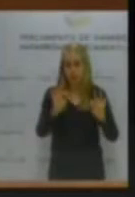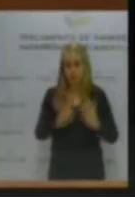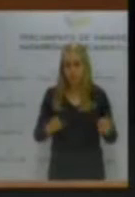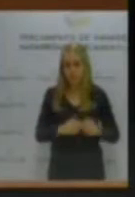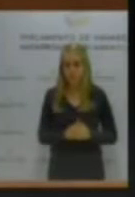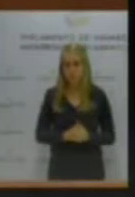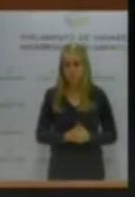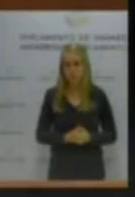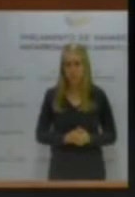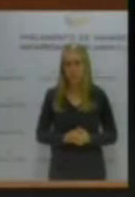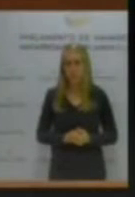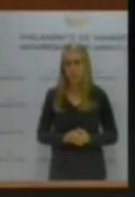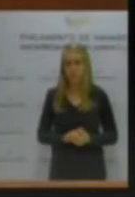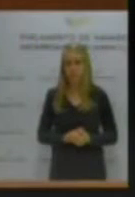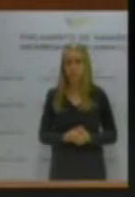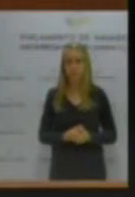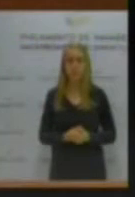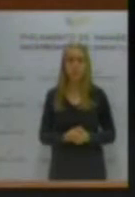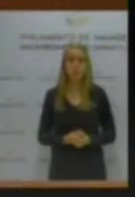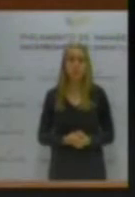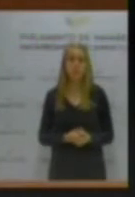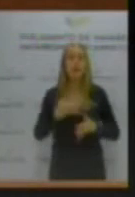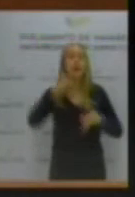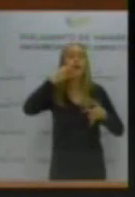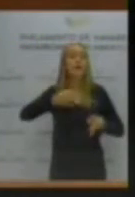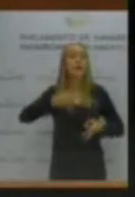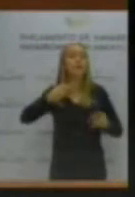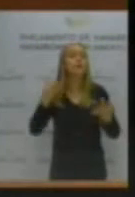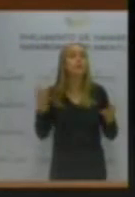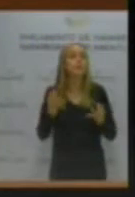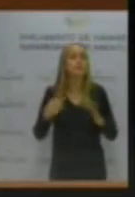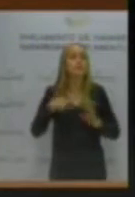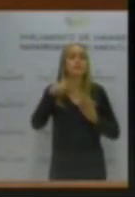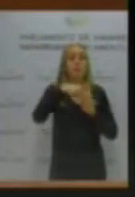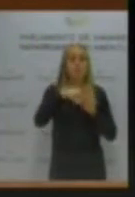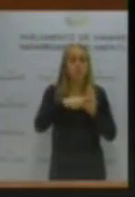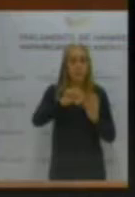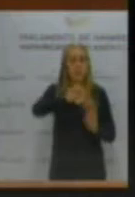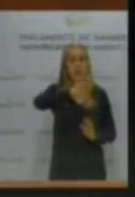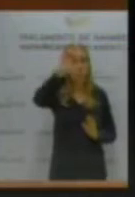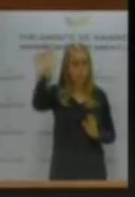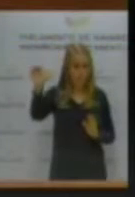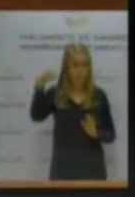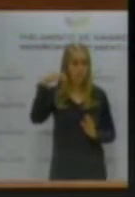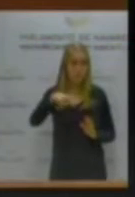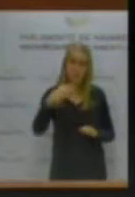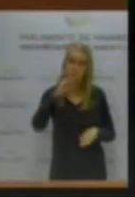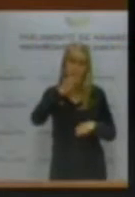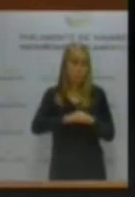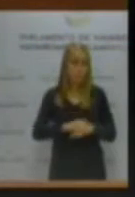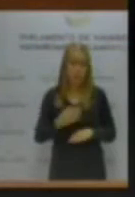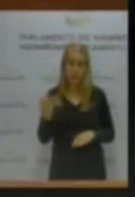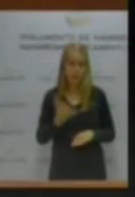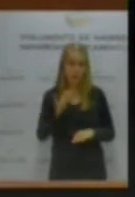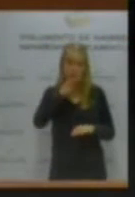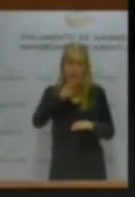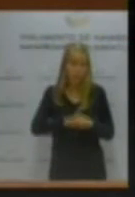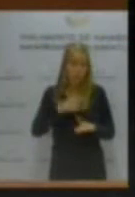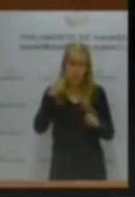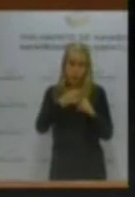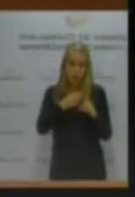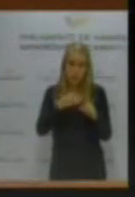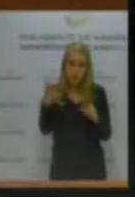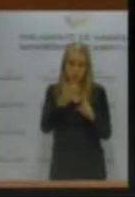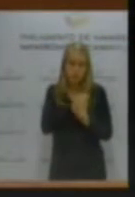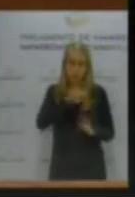realidad es que hay una normativa europea que hay que cumplir esos objetivos,